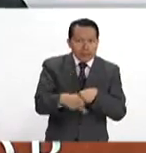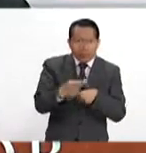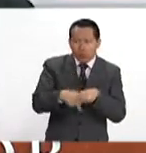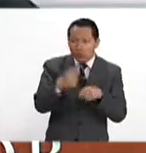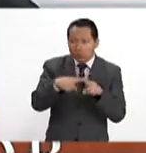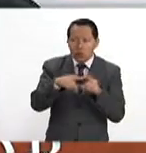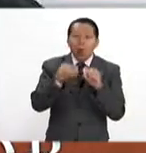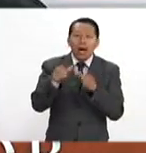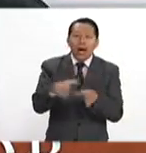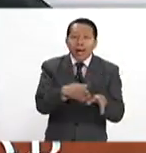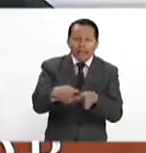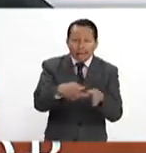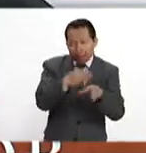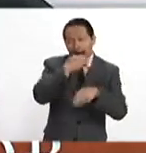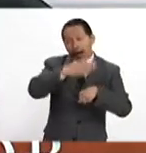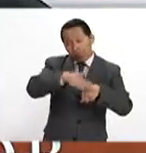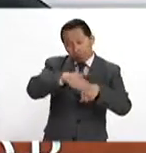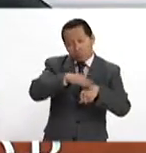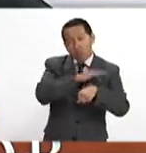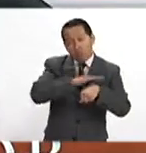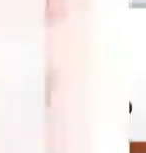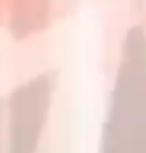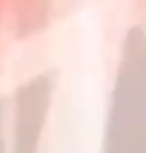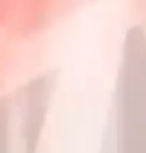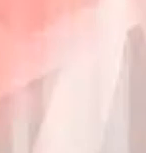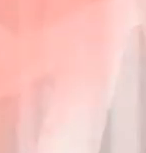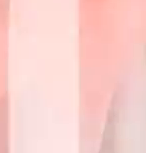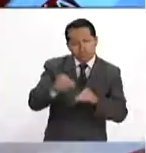carreteras. La petición amable es que tengamos conciencia.